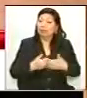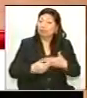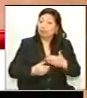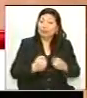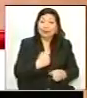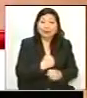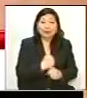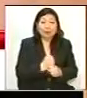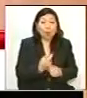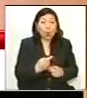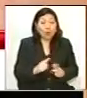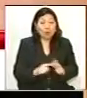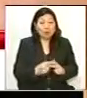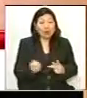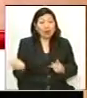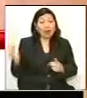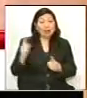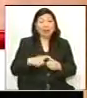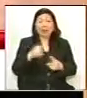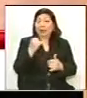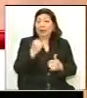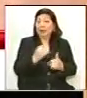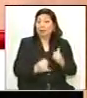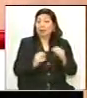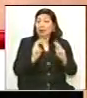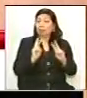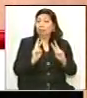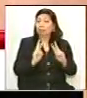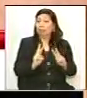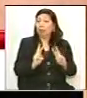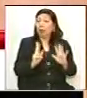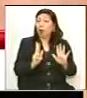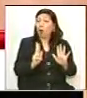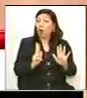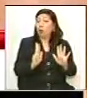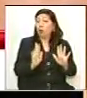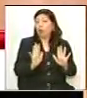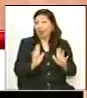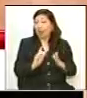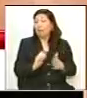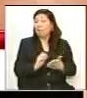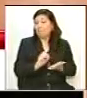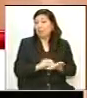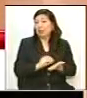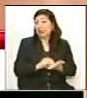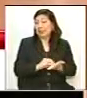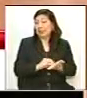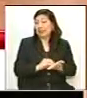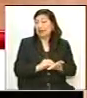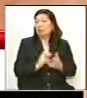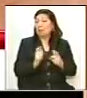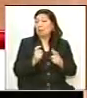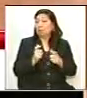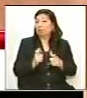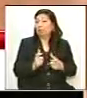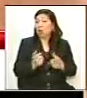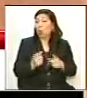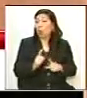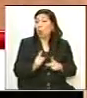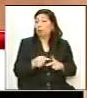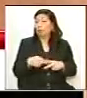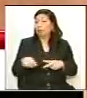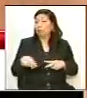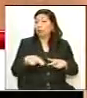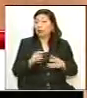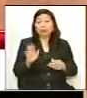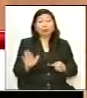la obra desde que empieza hasta que termina, la hemos mirado 8 o 10 veces, porque eso es lo que hacemos, miramos... Cuando se despliegue el